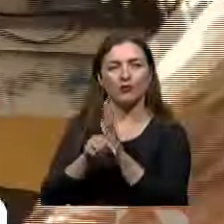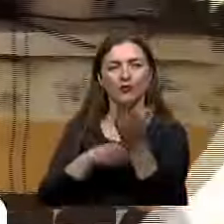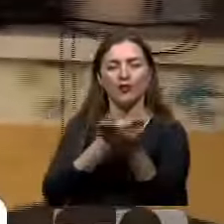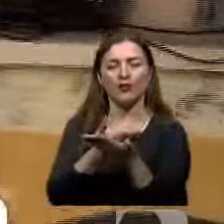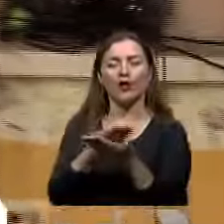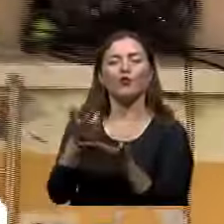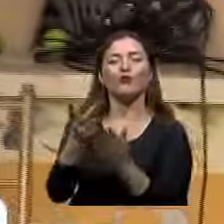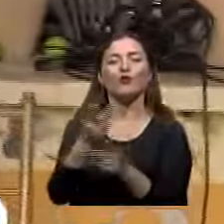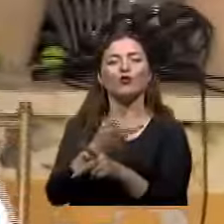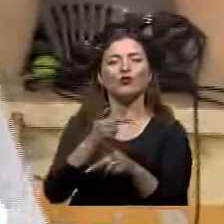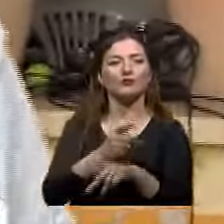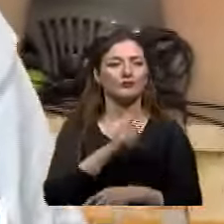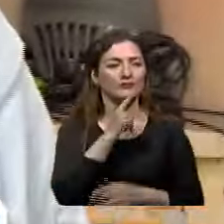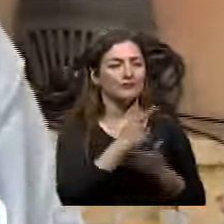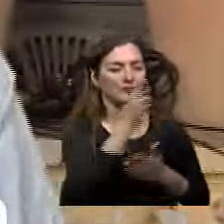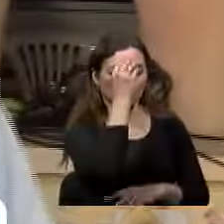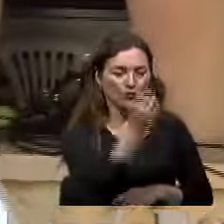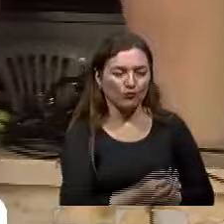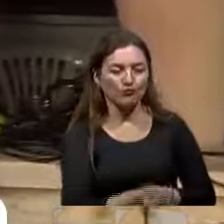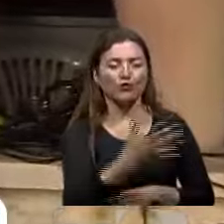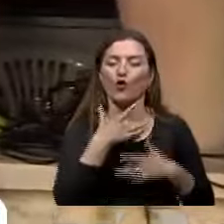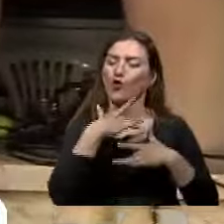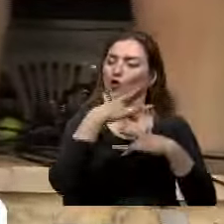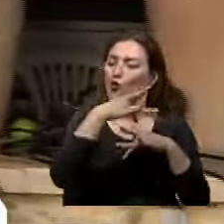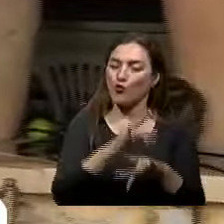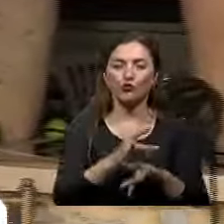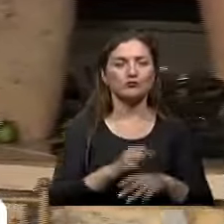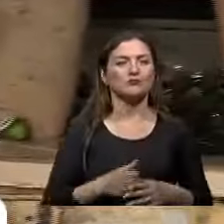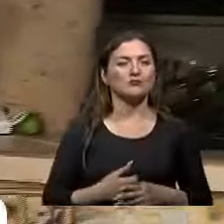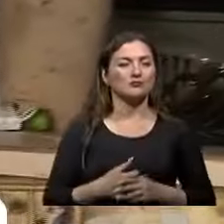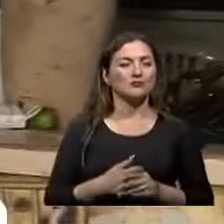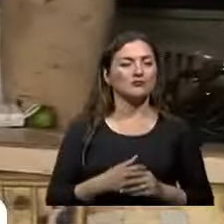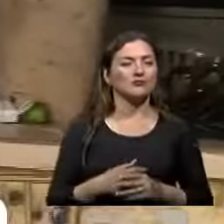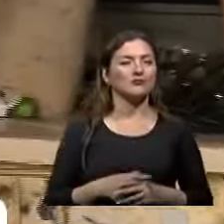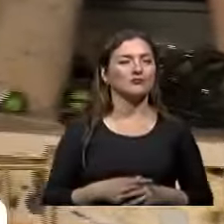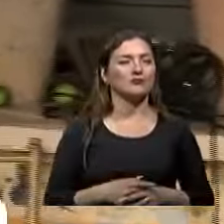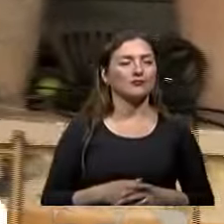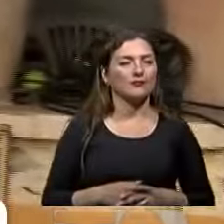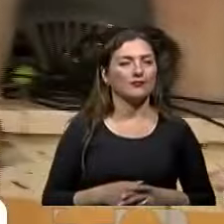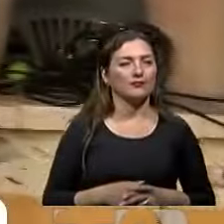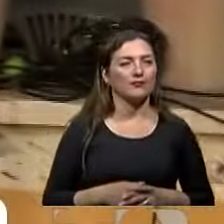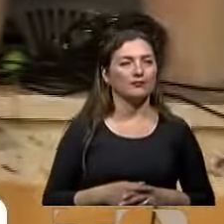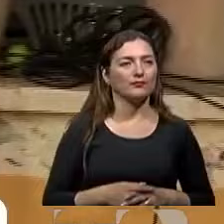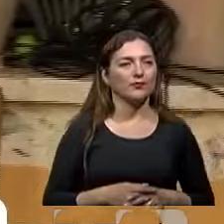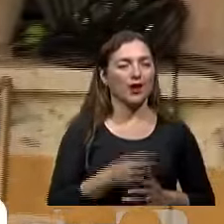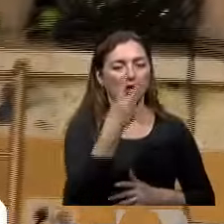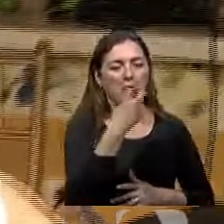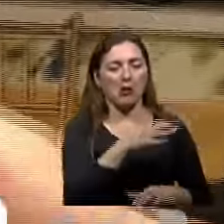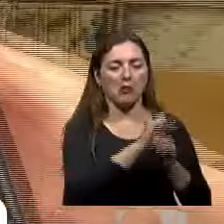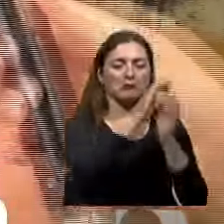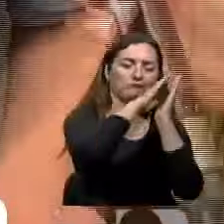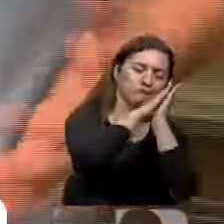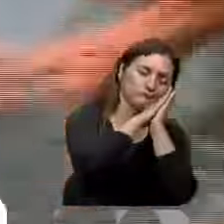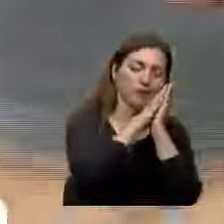ofrecen. Sí, hola María, buenos días. Un gusto de tenerlos por acá. Nuestra hostería, tenemos hospedaje, tenemos